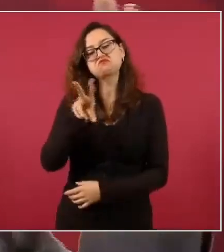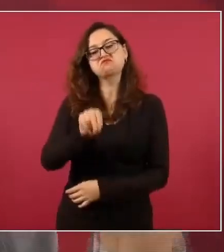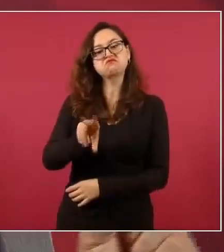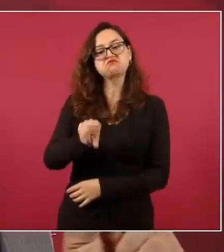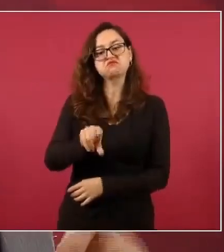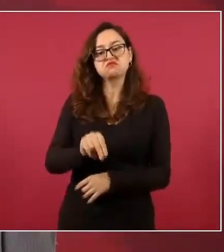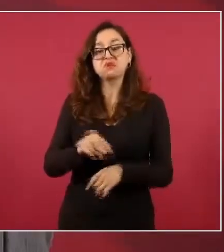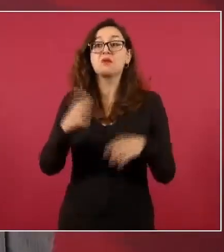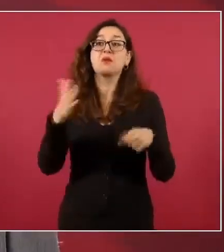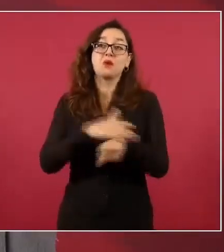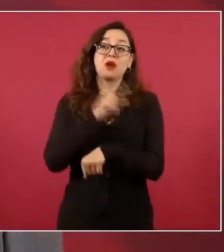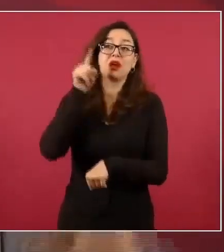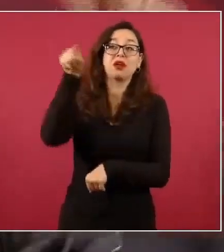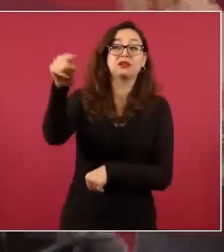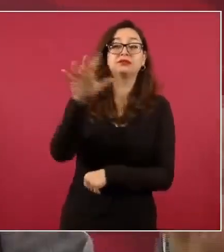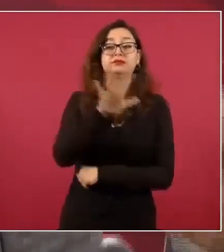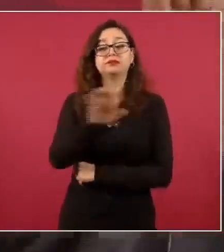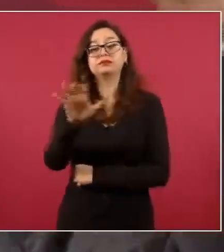se necesitan